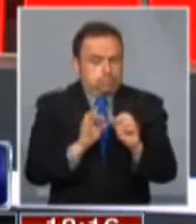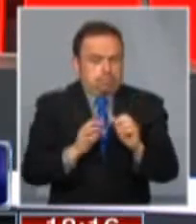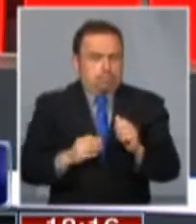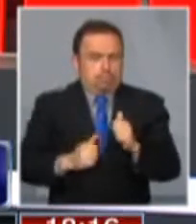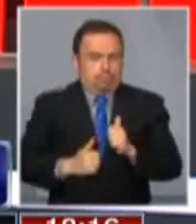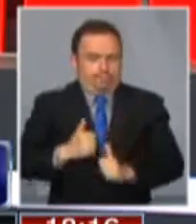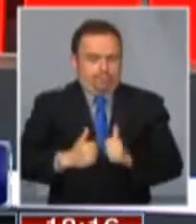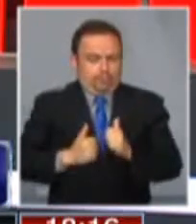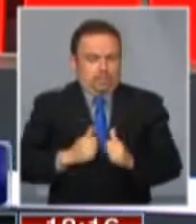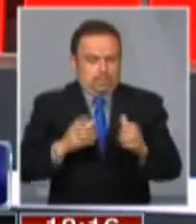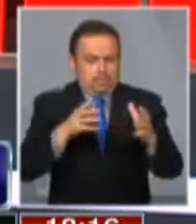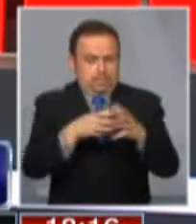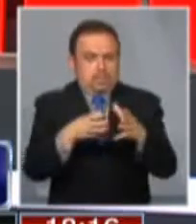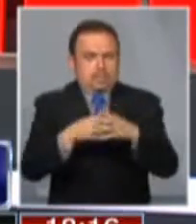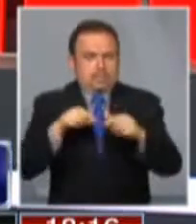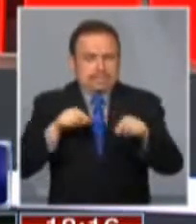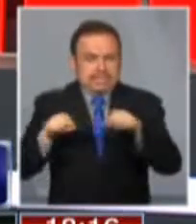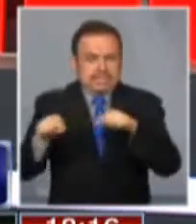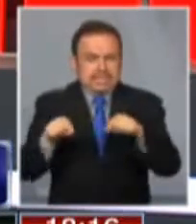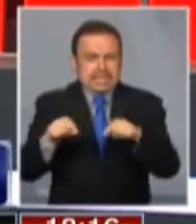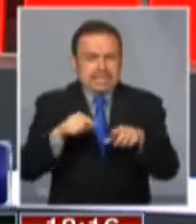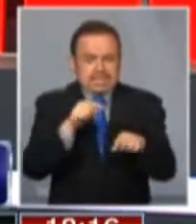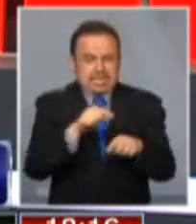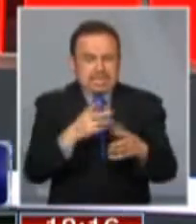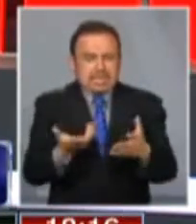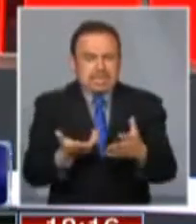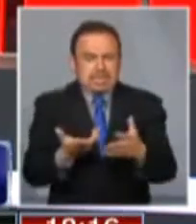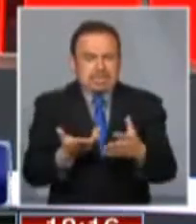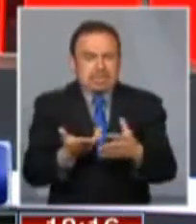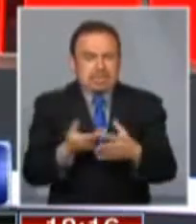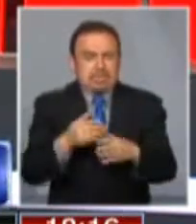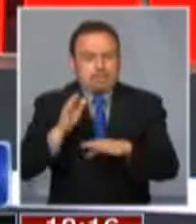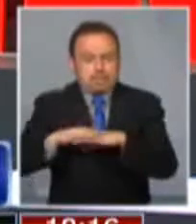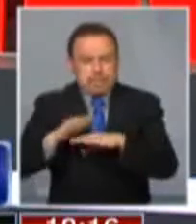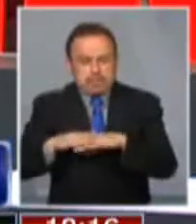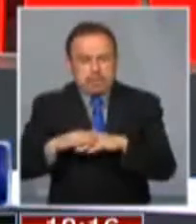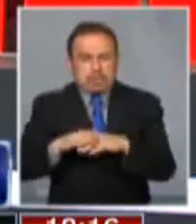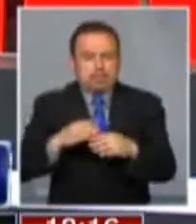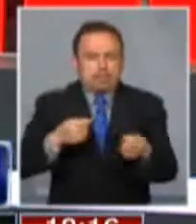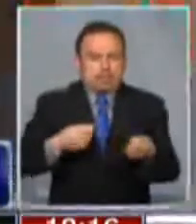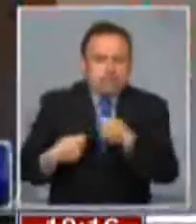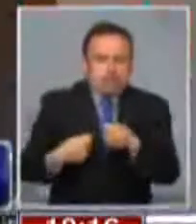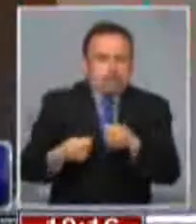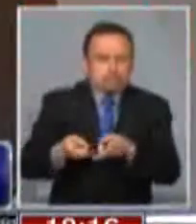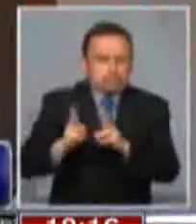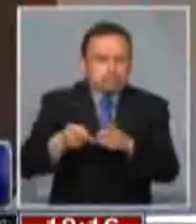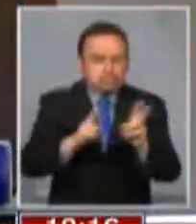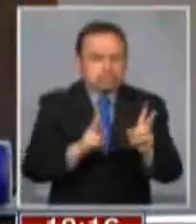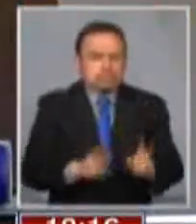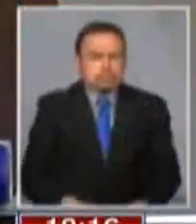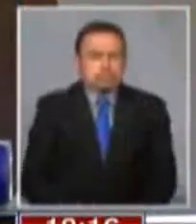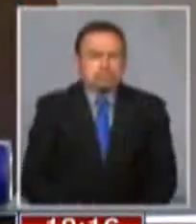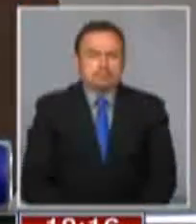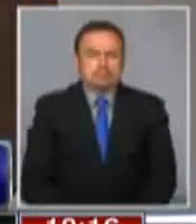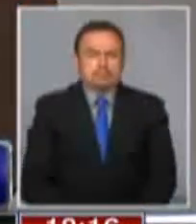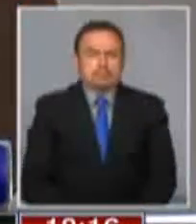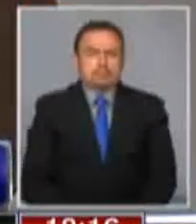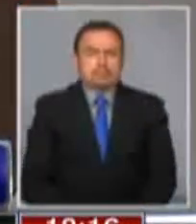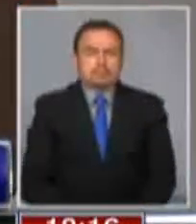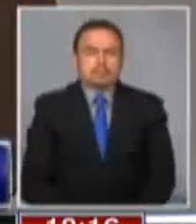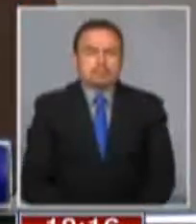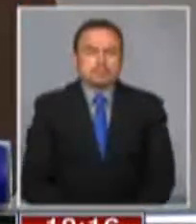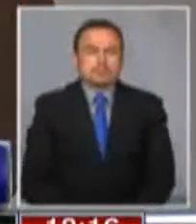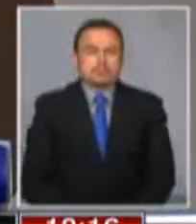como para gestionar este tipo de permisos de negocio? Bueno,